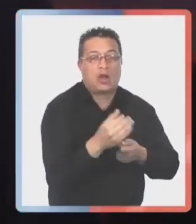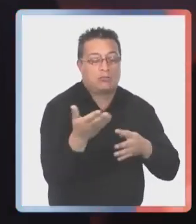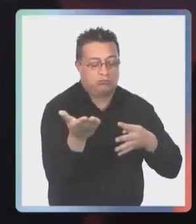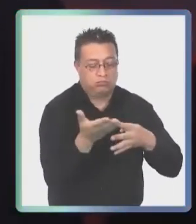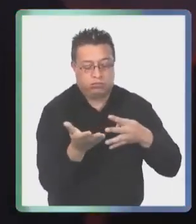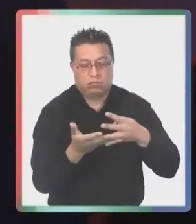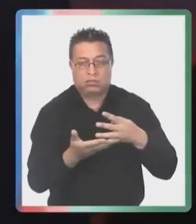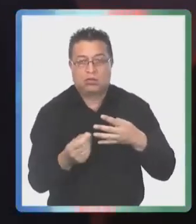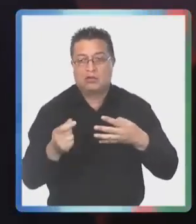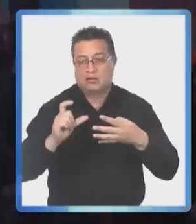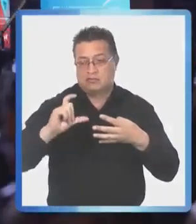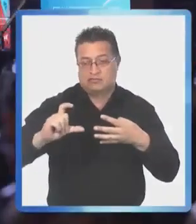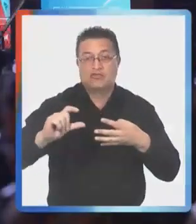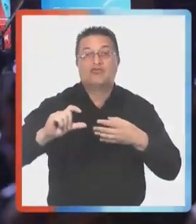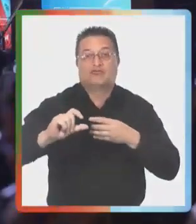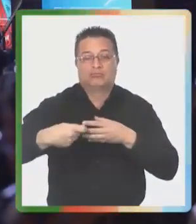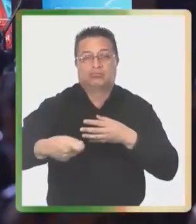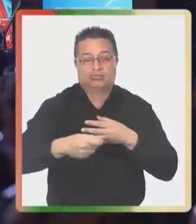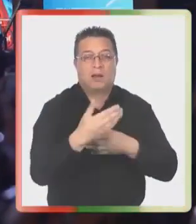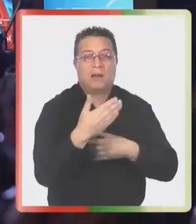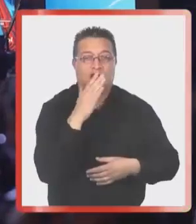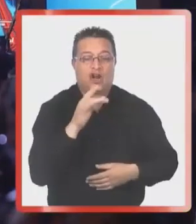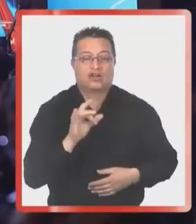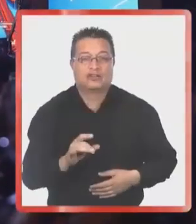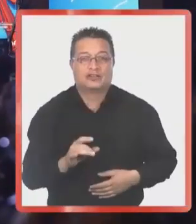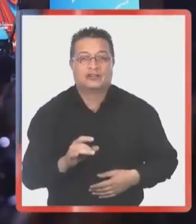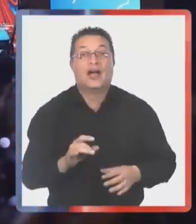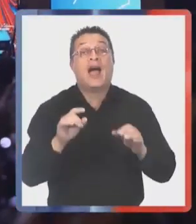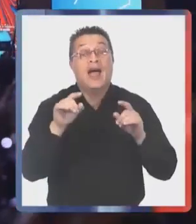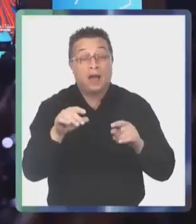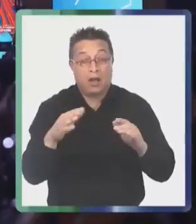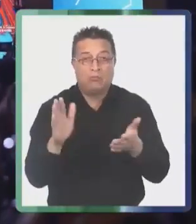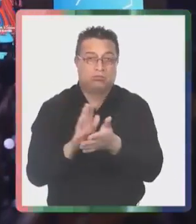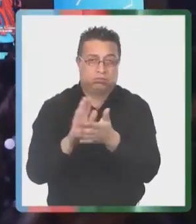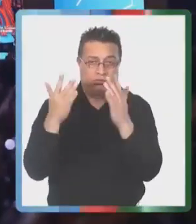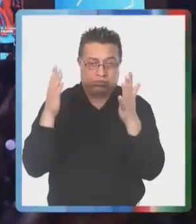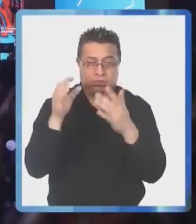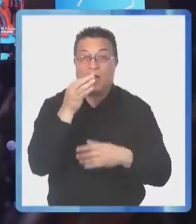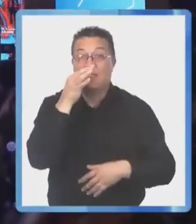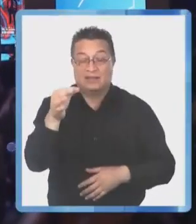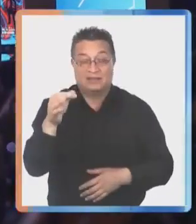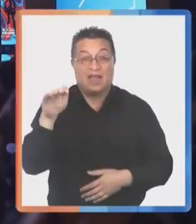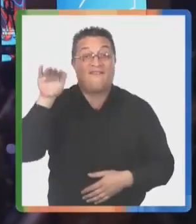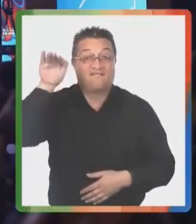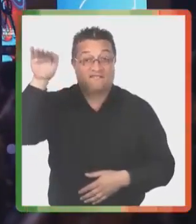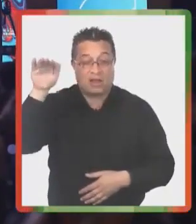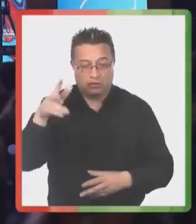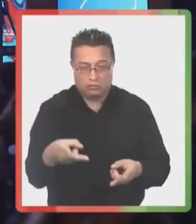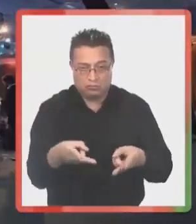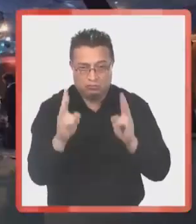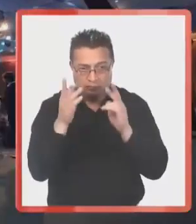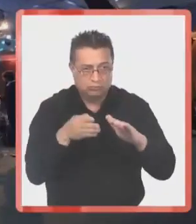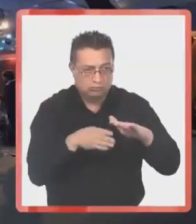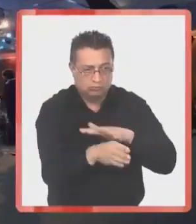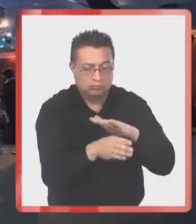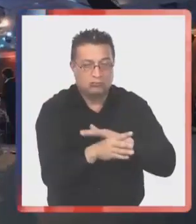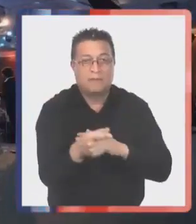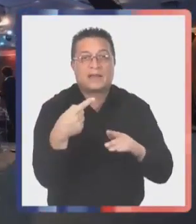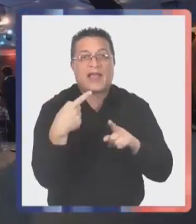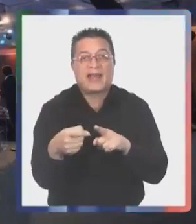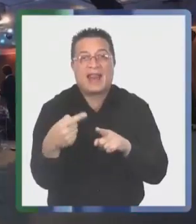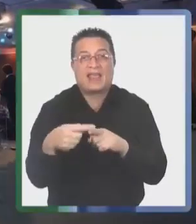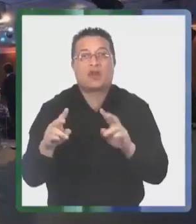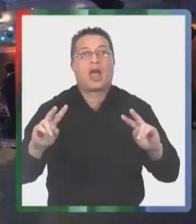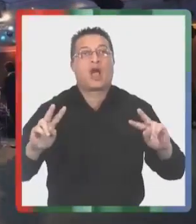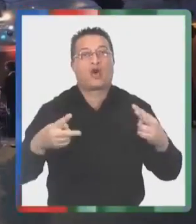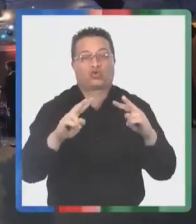una mejor distribución de la riqueza que Chile genera. Sacó aplausos cuando llamó a los bancos a que faciliten el acceso a los créditos